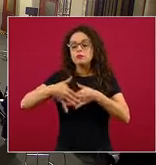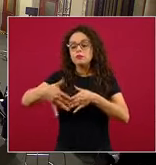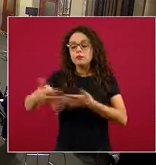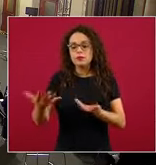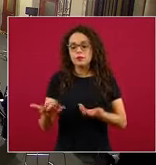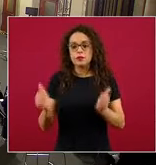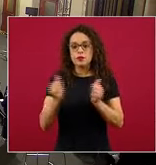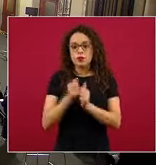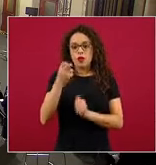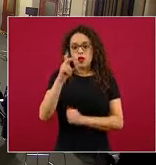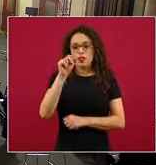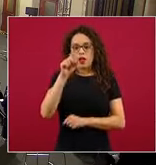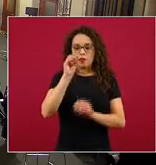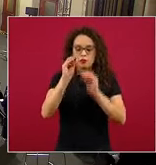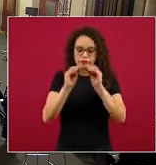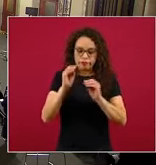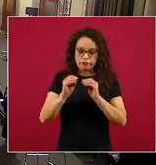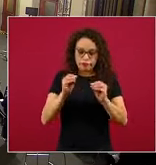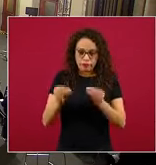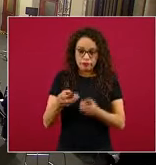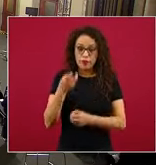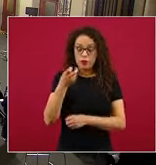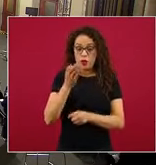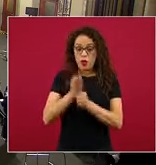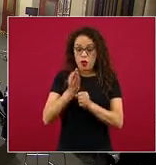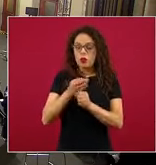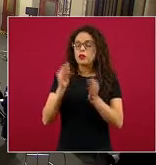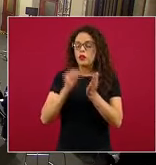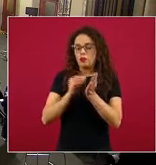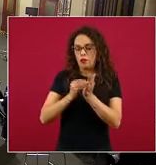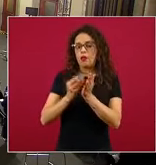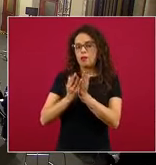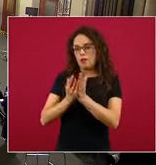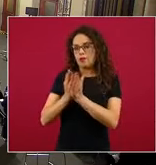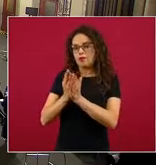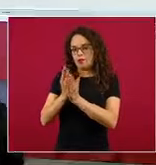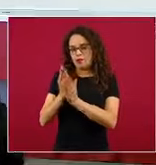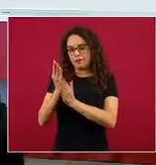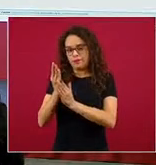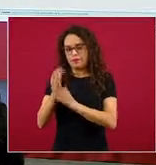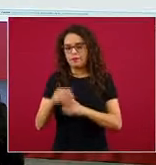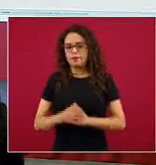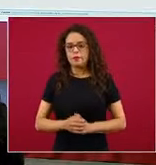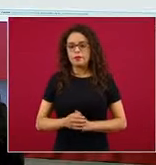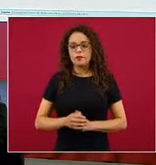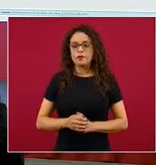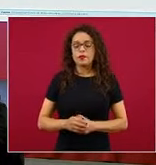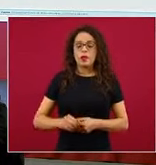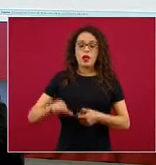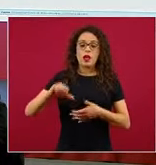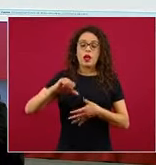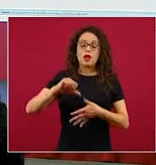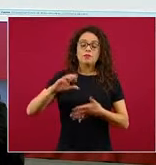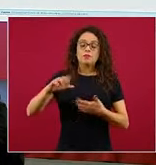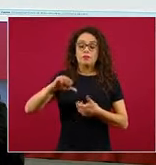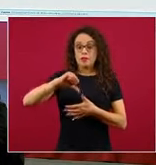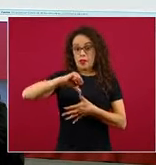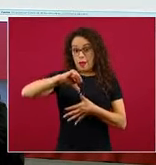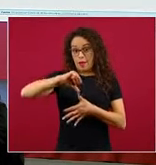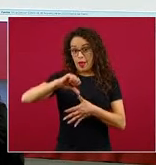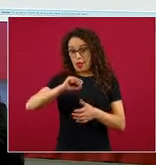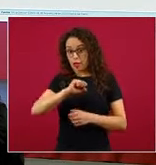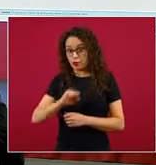para fines prácticos la tendencia aún es ascendente. América del Sur también había tenido una tendencia descendente ya